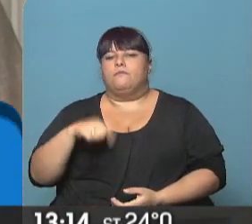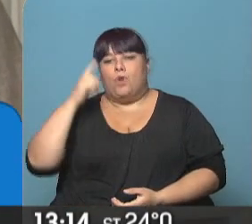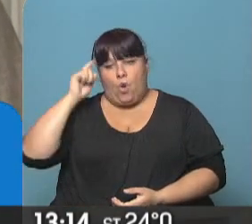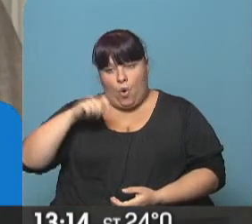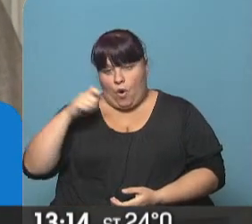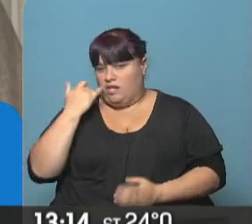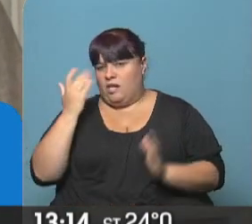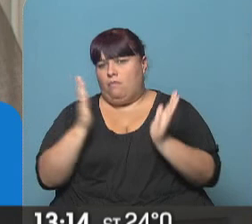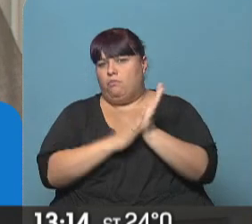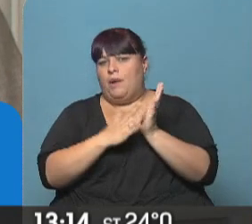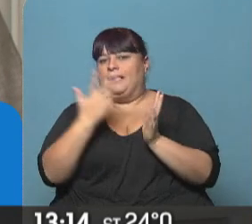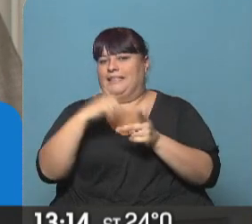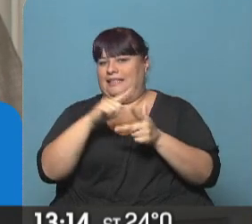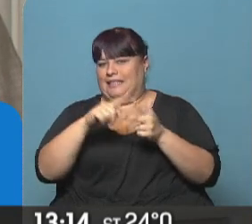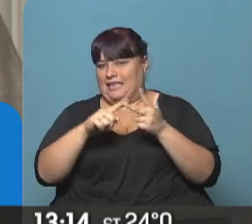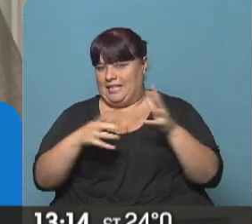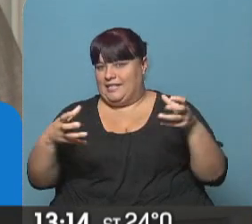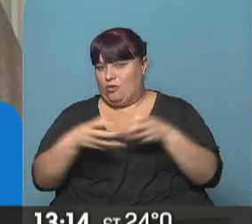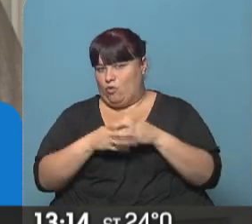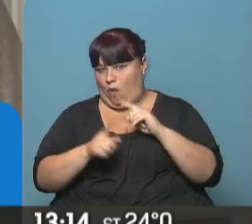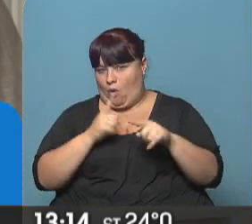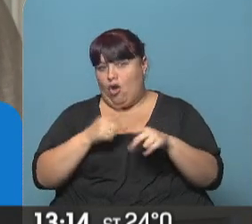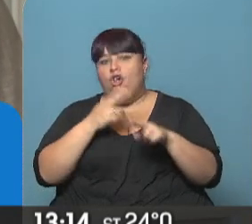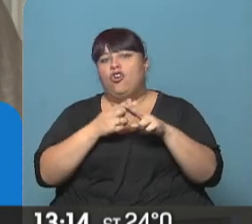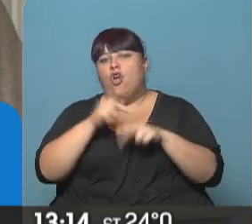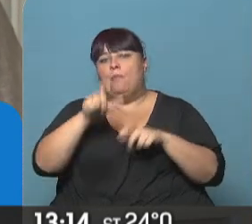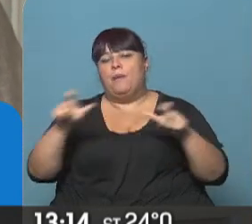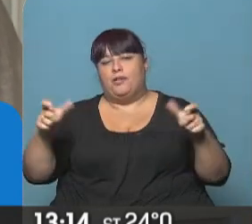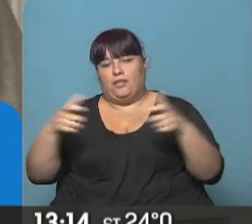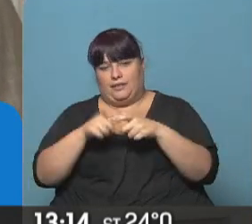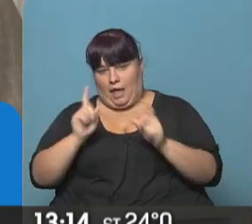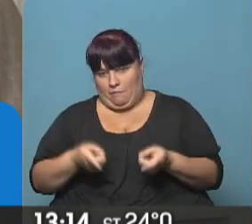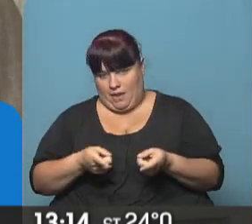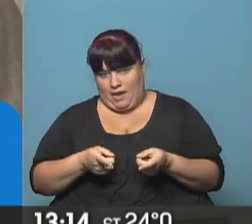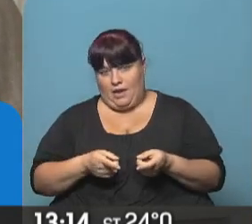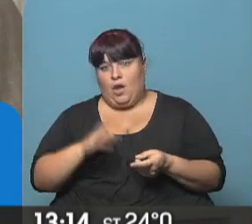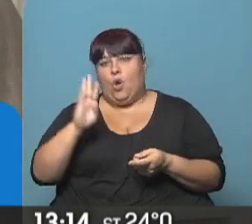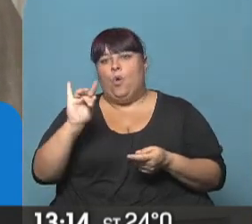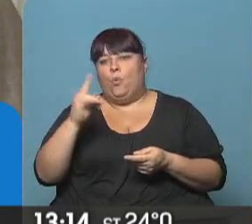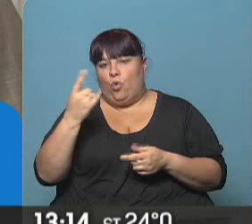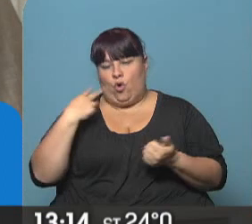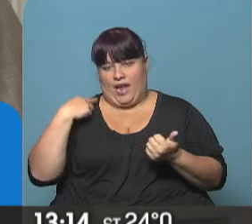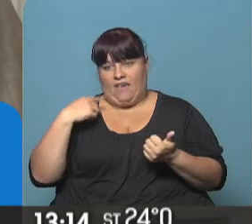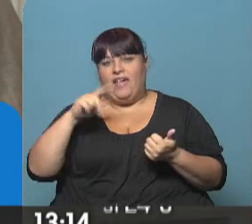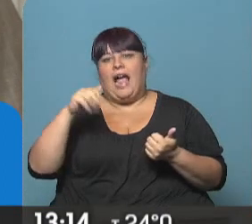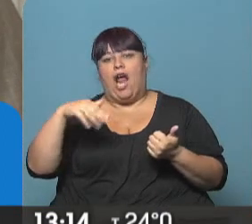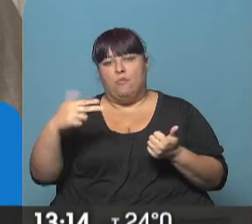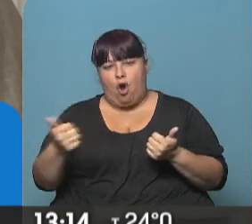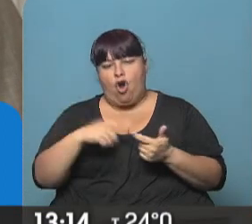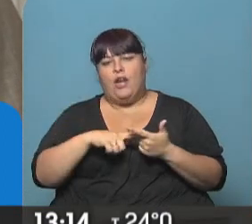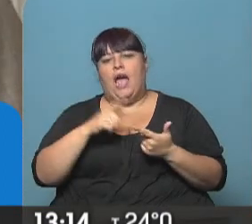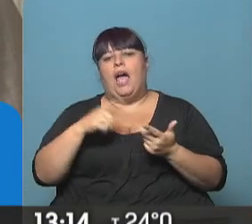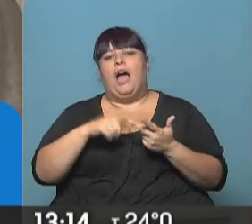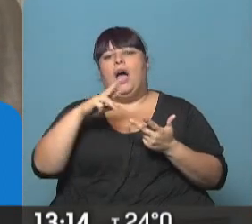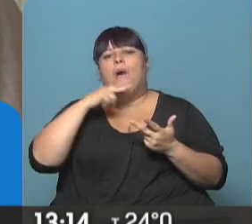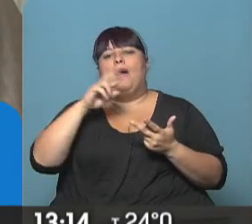da por probado por lo menos tres hechos de la organización y los nombres de la asociación también. Lo pone a Boudou como jefe, a Núñez Carmona, a Vandrebrel